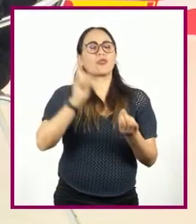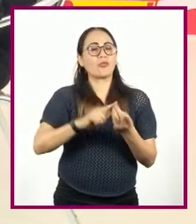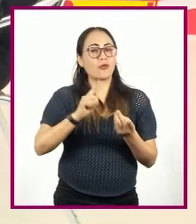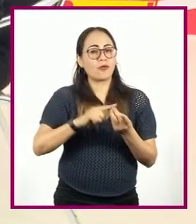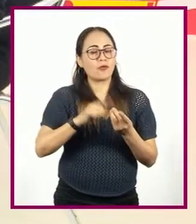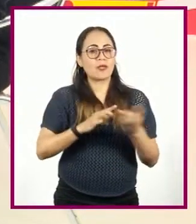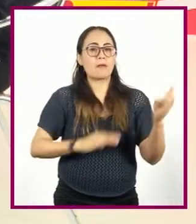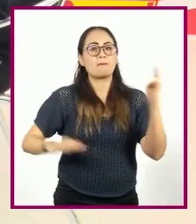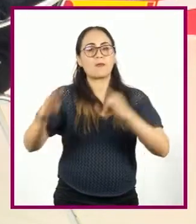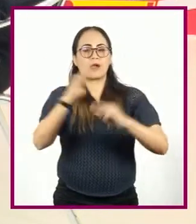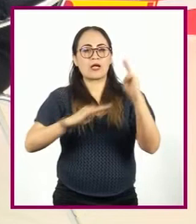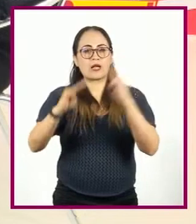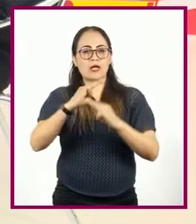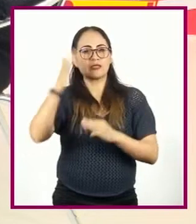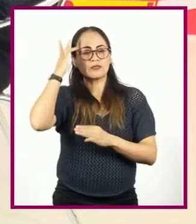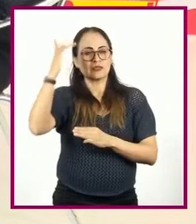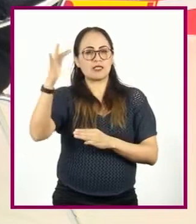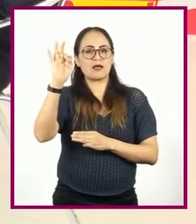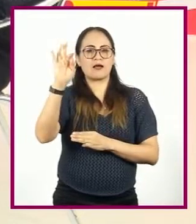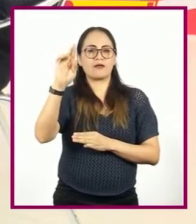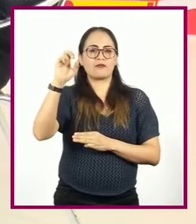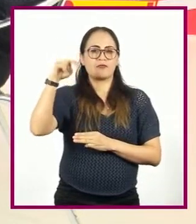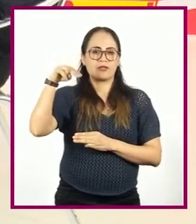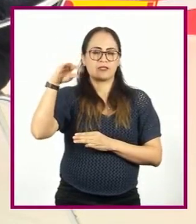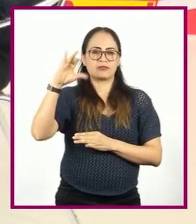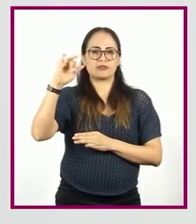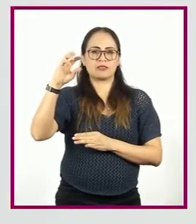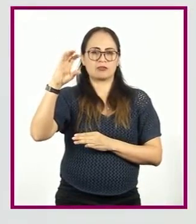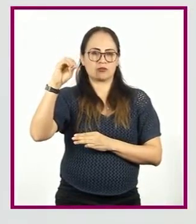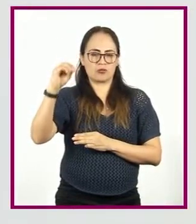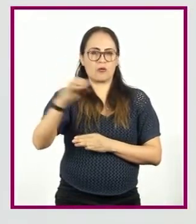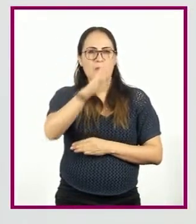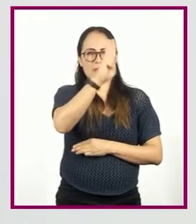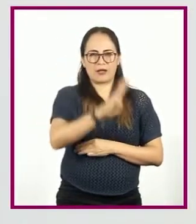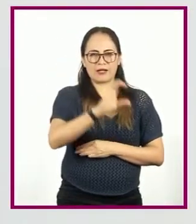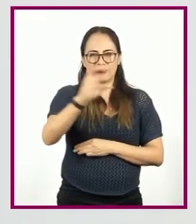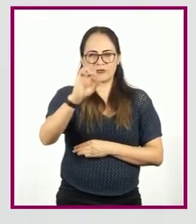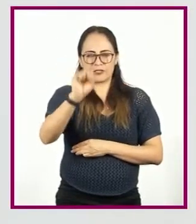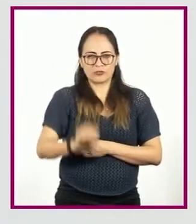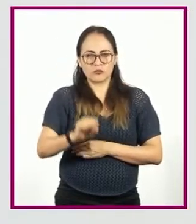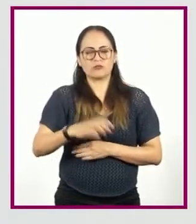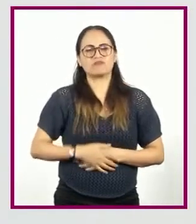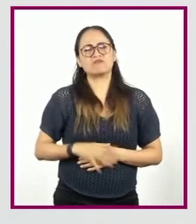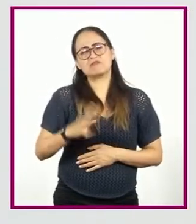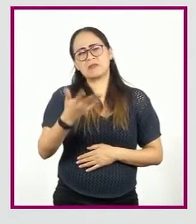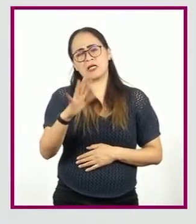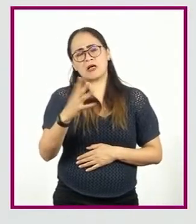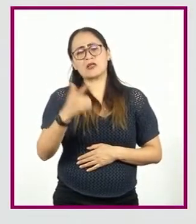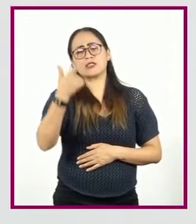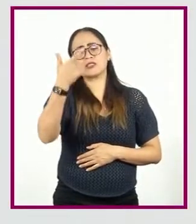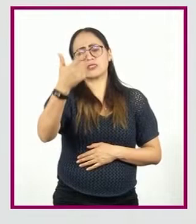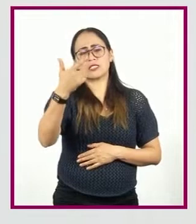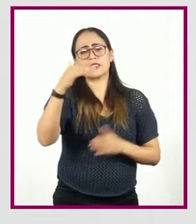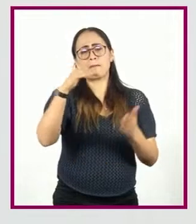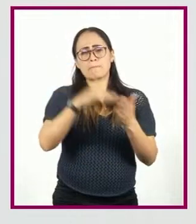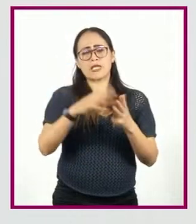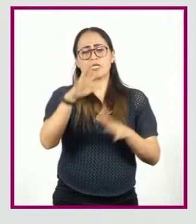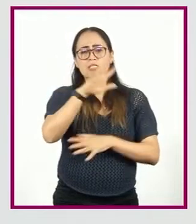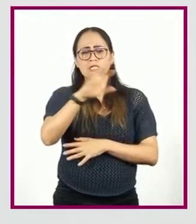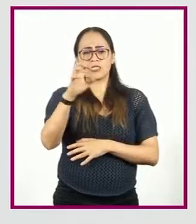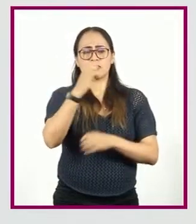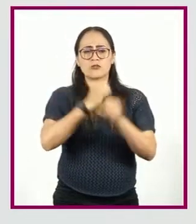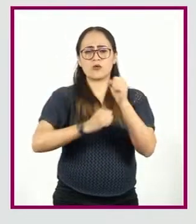la Sierra de San Francisco, en Baja California Sur. Datan de hace 7.500